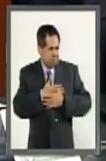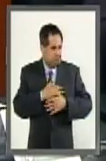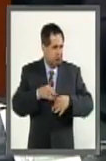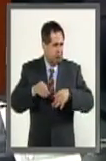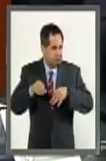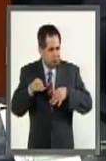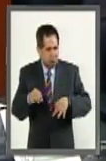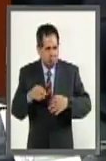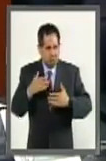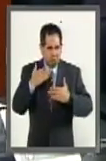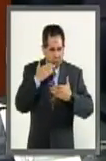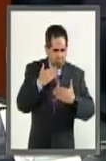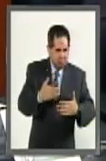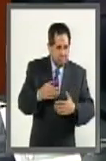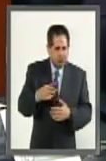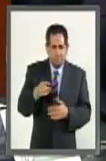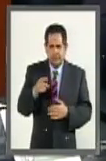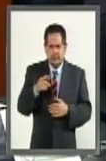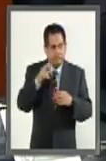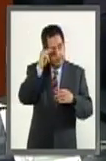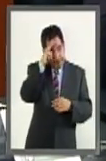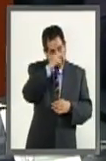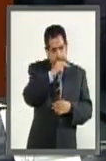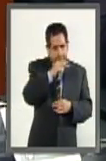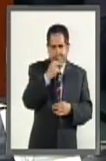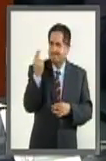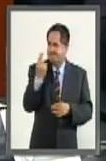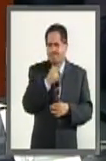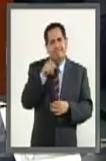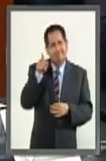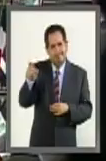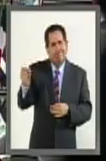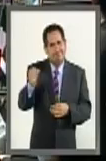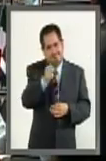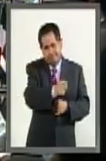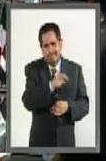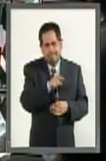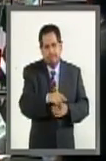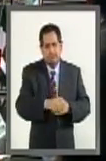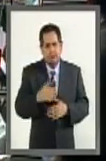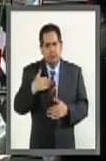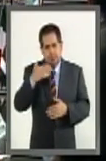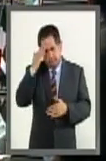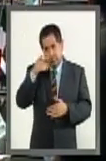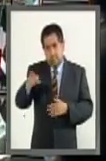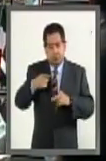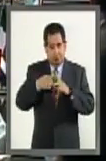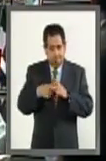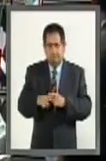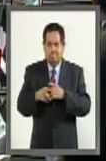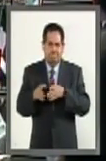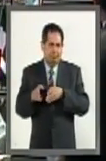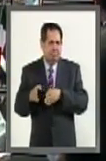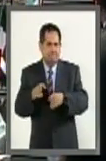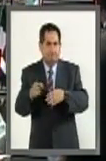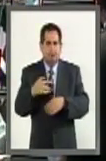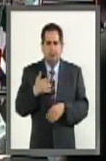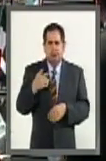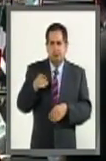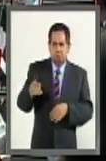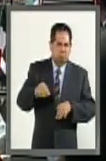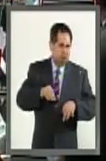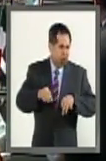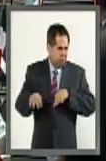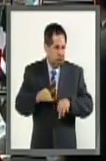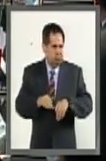trabajador, pues Nayarit está esperando a alguien como tú. Sé que vas a emprender un camino, pero como hombre de trabajo,